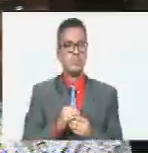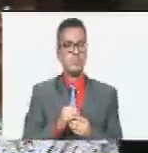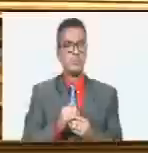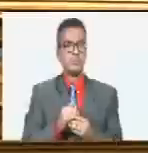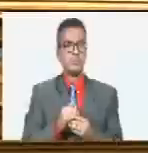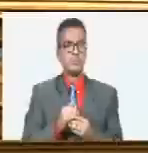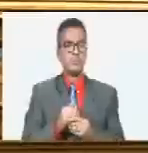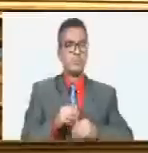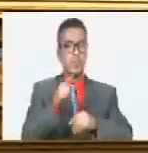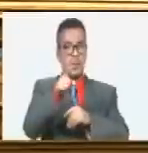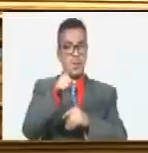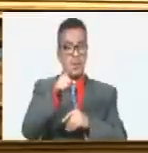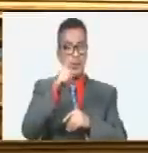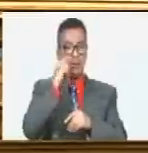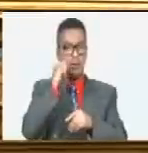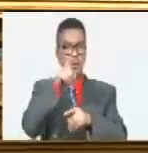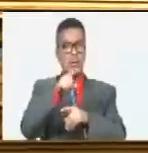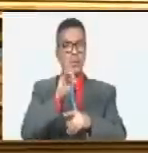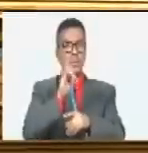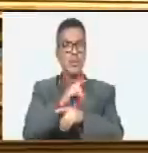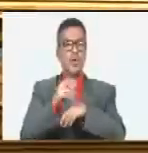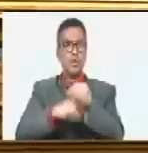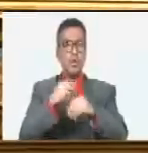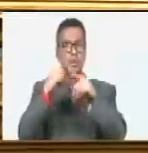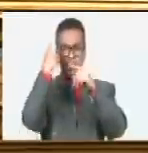Esa canalla que no haya cómo lavarse la cara ahora,